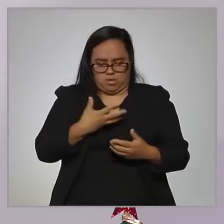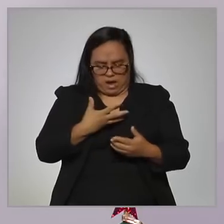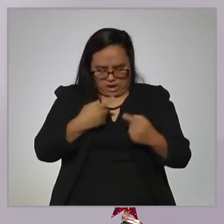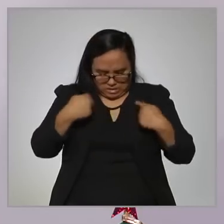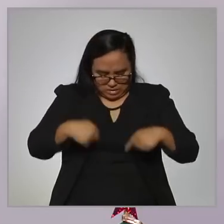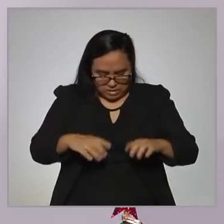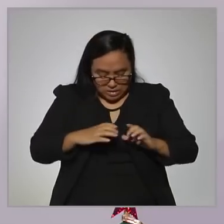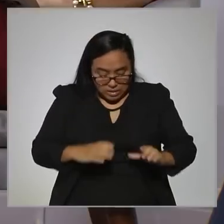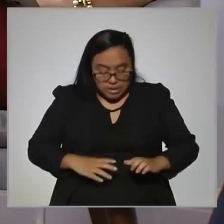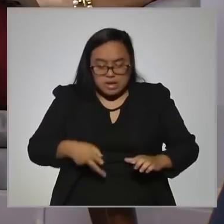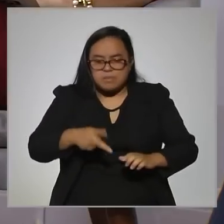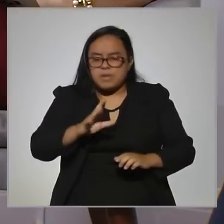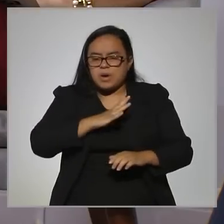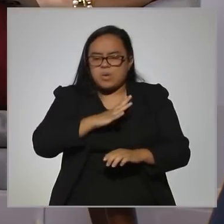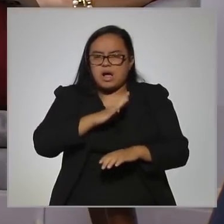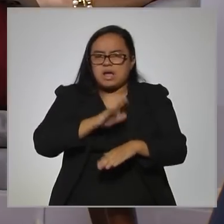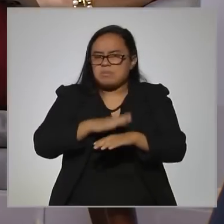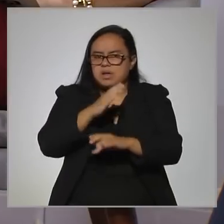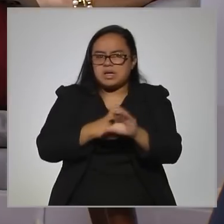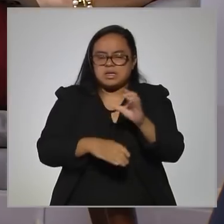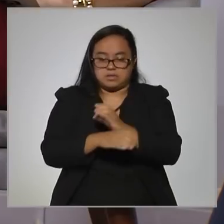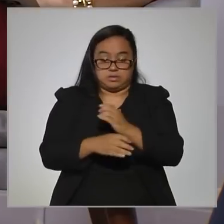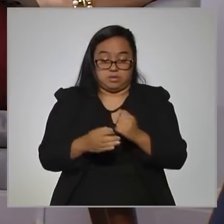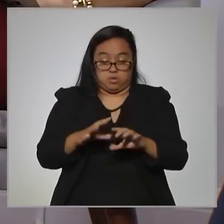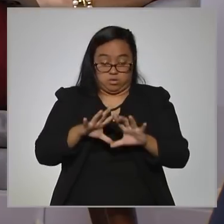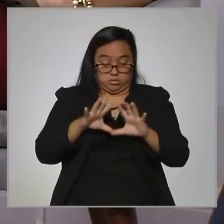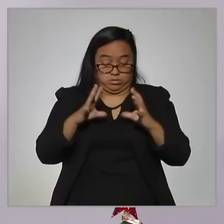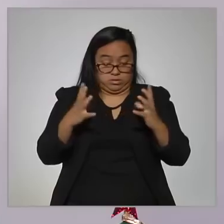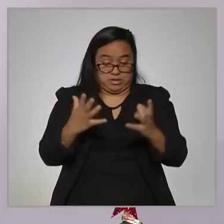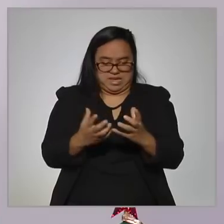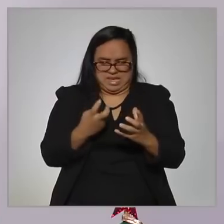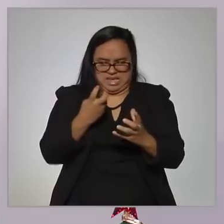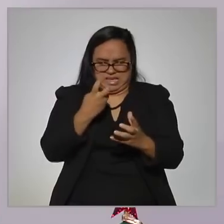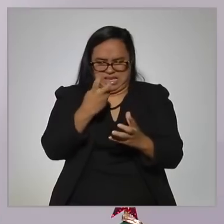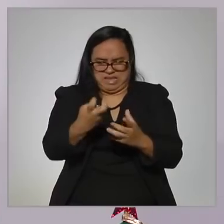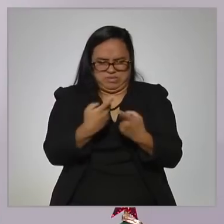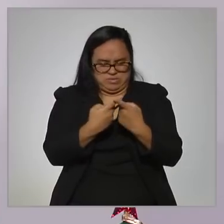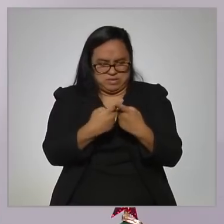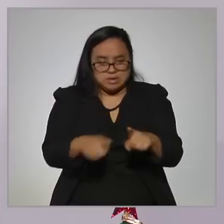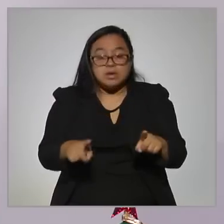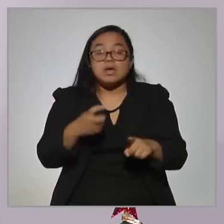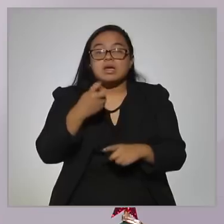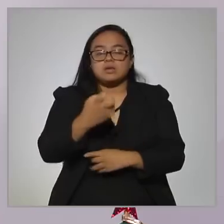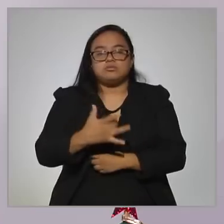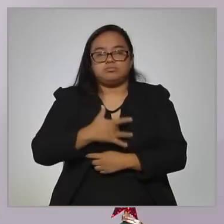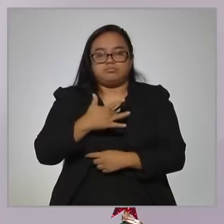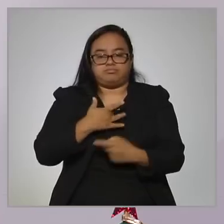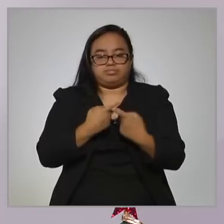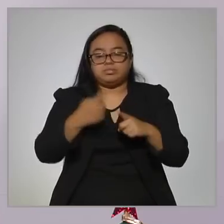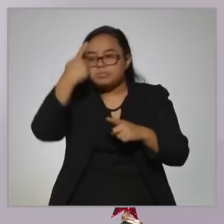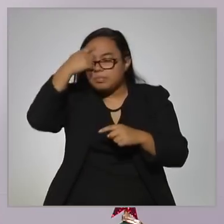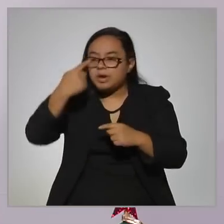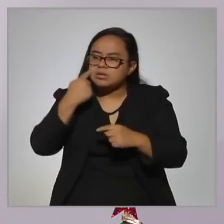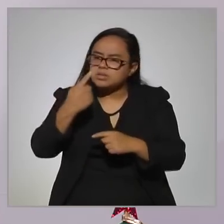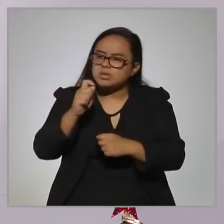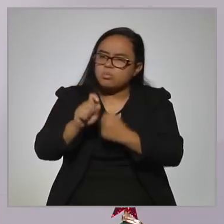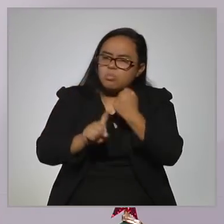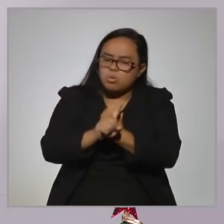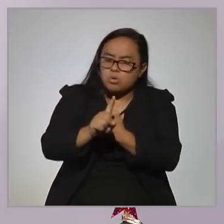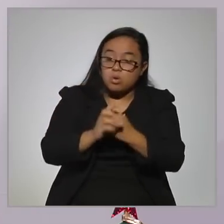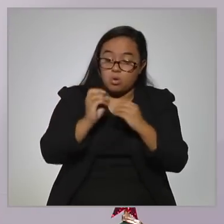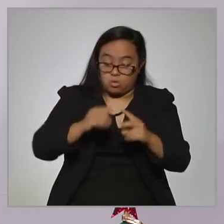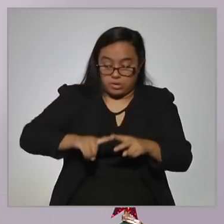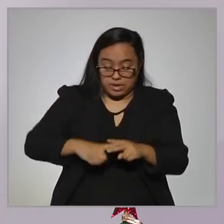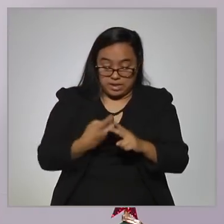pero hay algo más. Y este mundo sobrenatural nos puede impactar de alguna manera para ver los problemas o el inicio de un